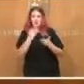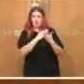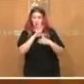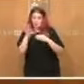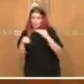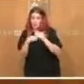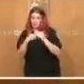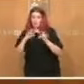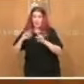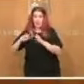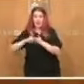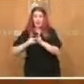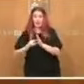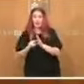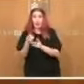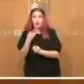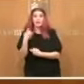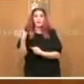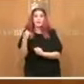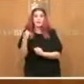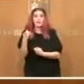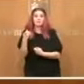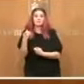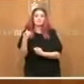complementarios geotécnicos necesarios?